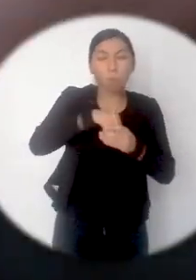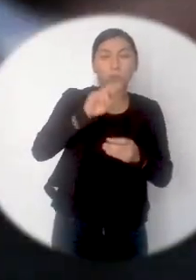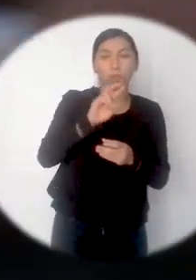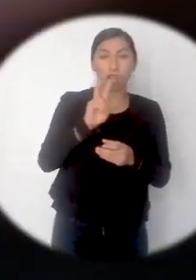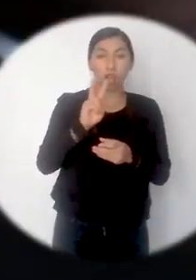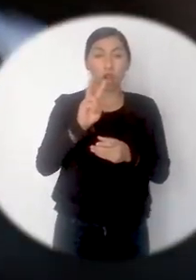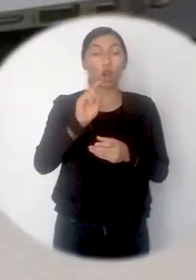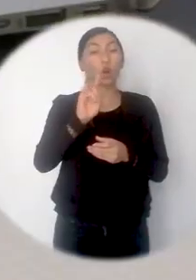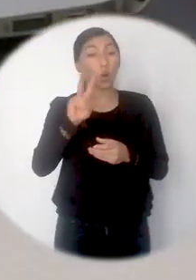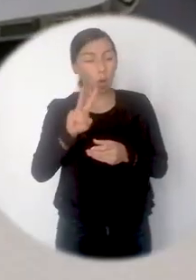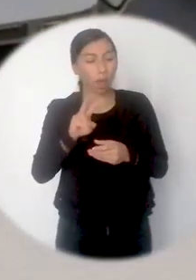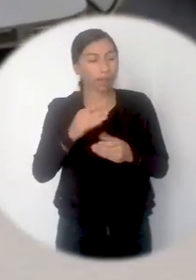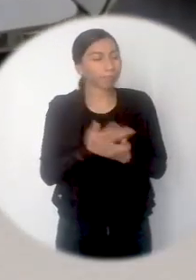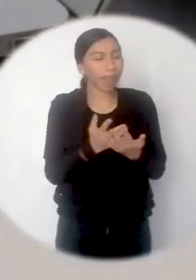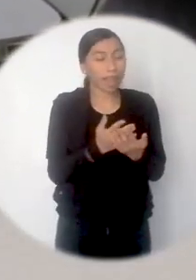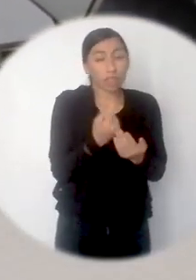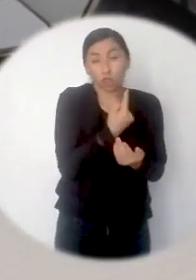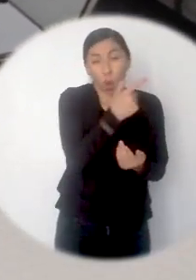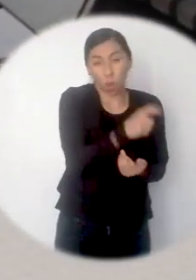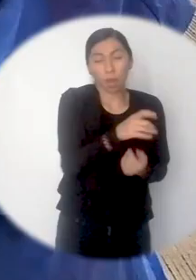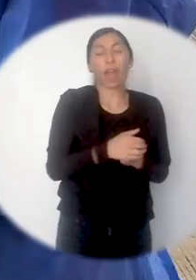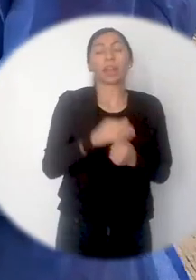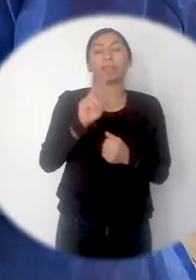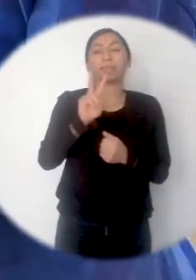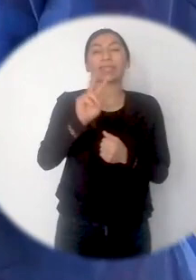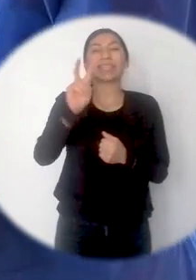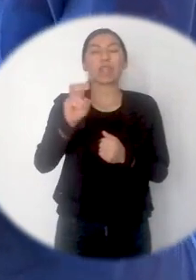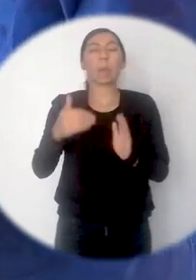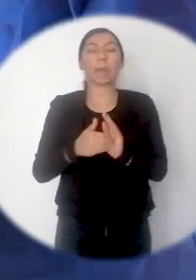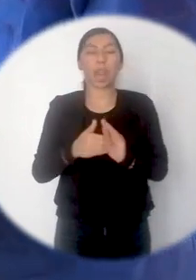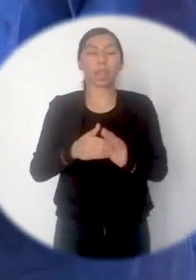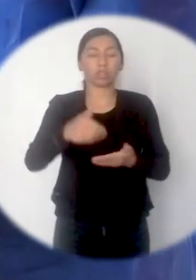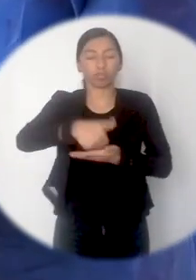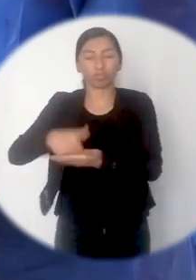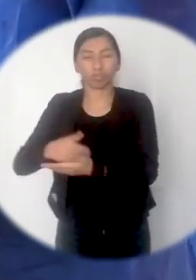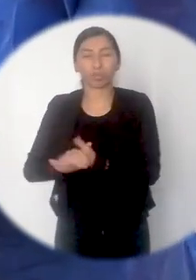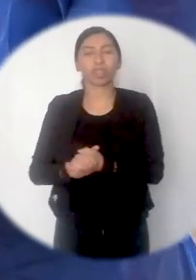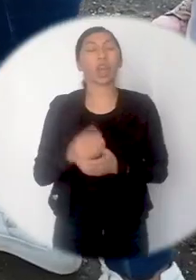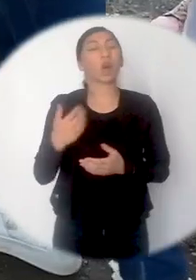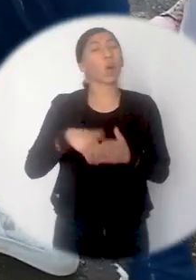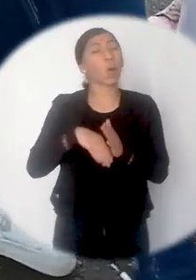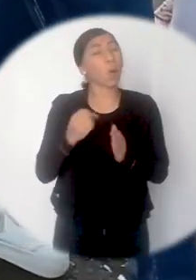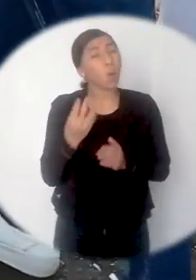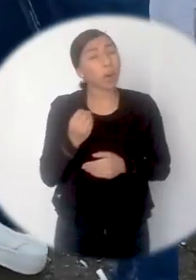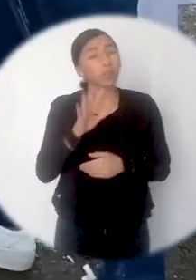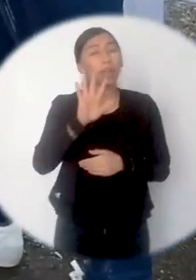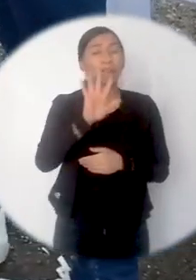de inscripciones al Registro Único de Víctimas por eventos individuales fueron atendidas 27.857 solicitudes, que